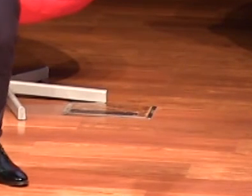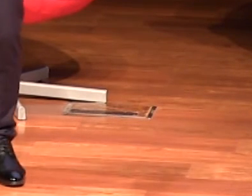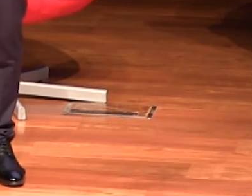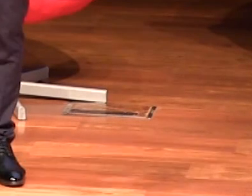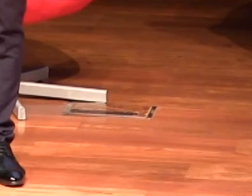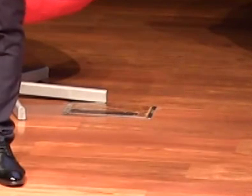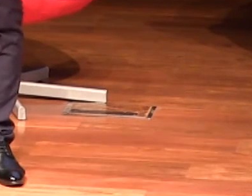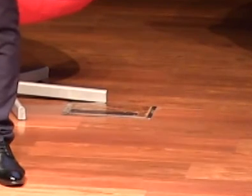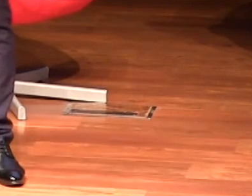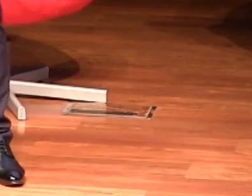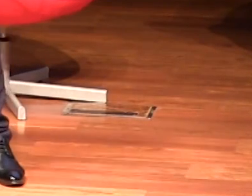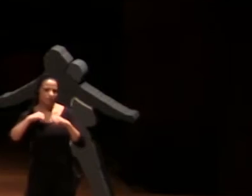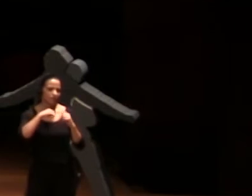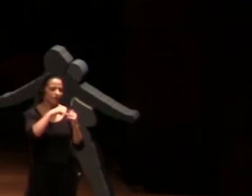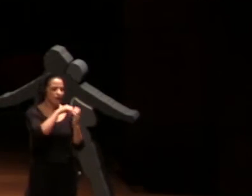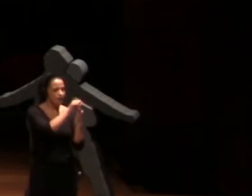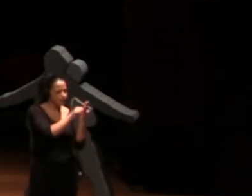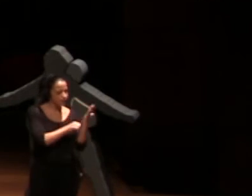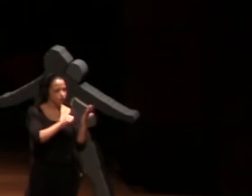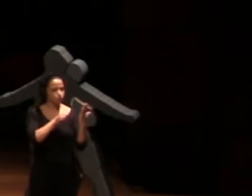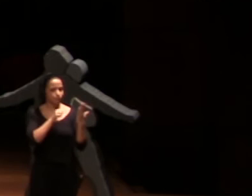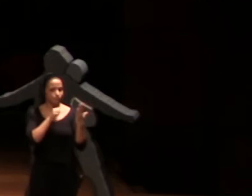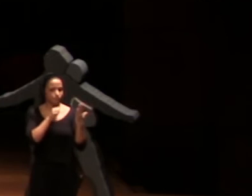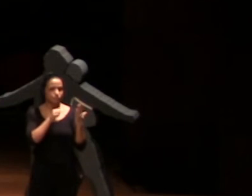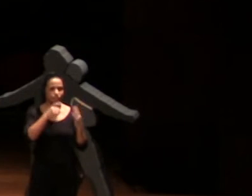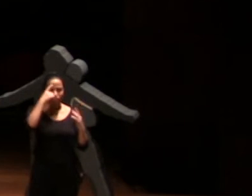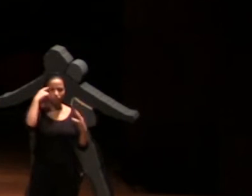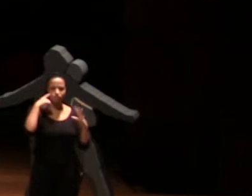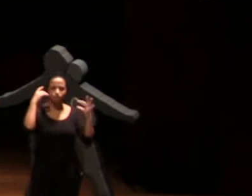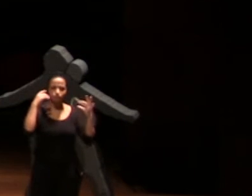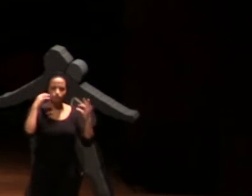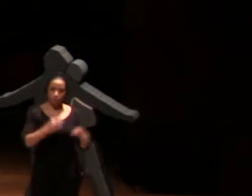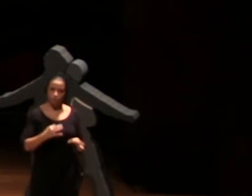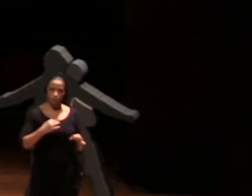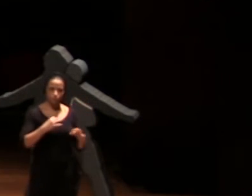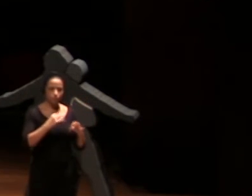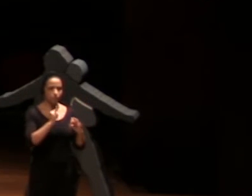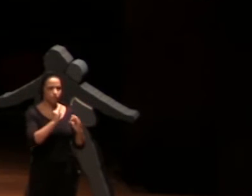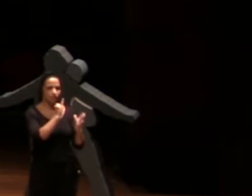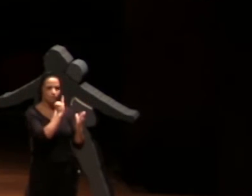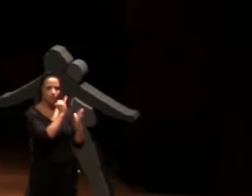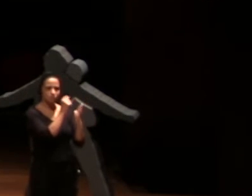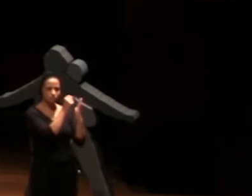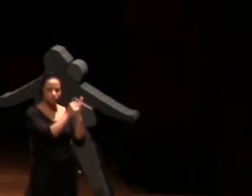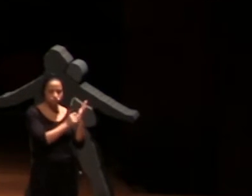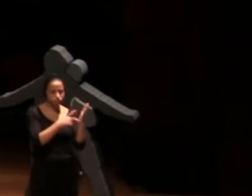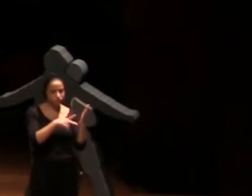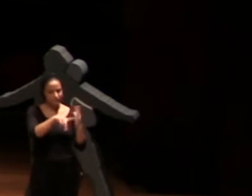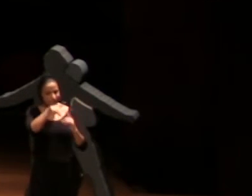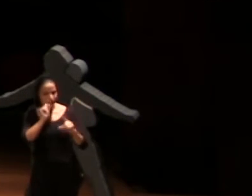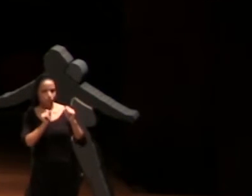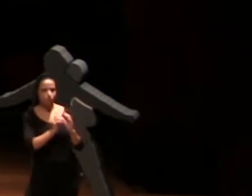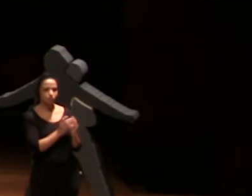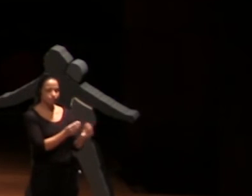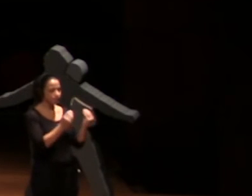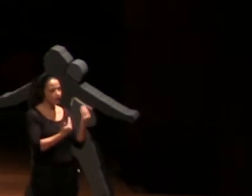práctica diaria para no llevarnos los artículos, ¿vale? Para justamente tener esos indicadores o esos biomarcadores de toma de decisiones en la